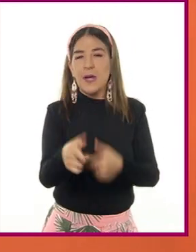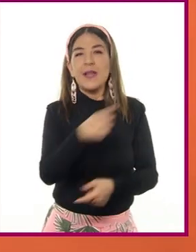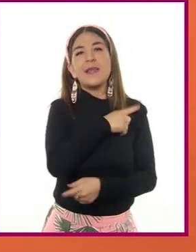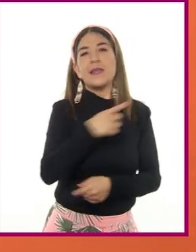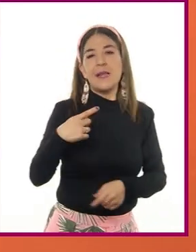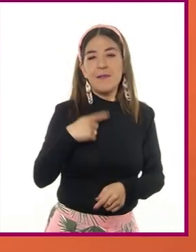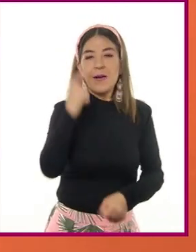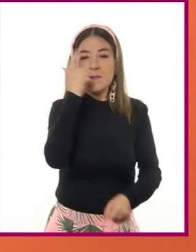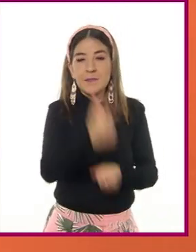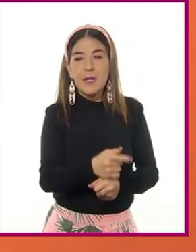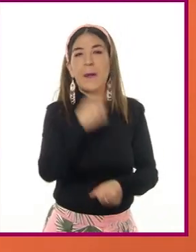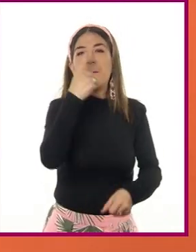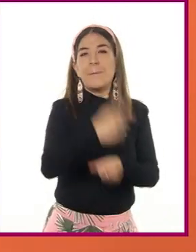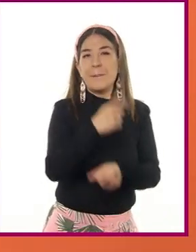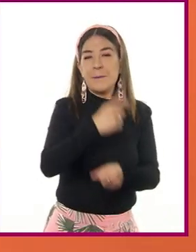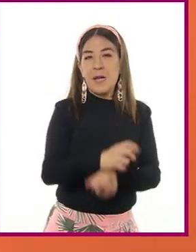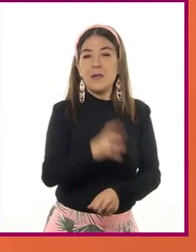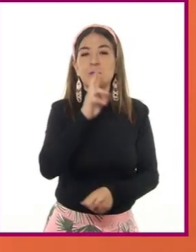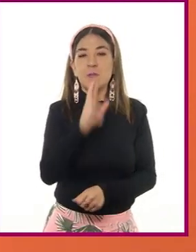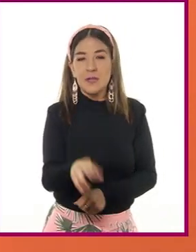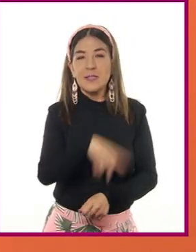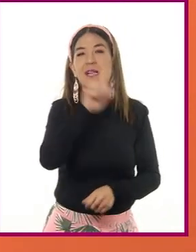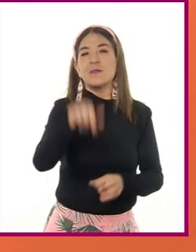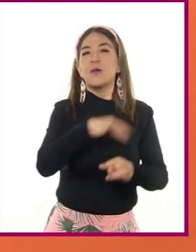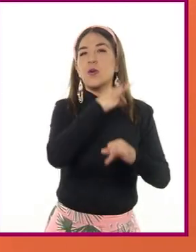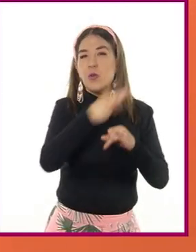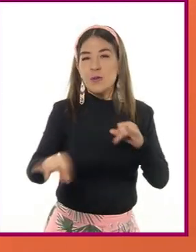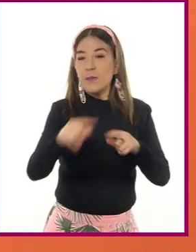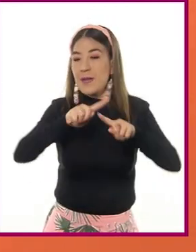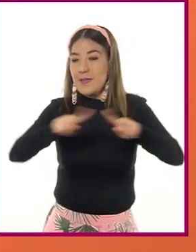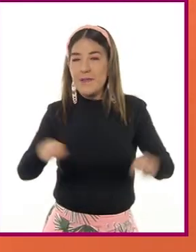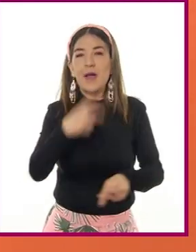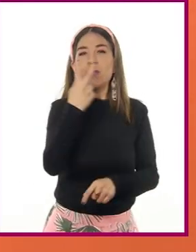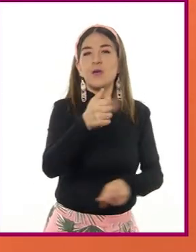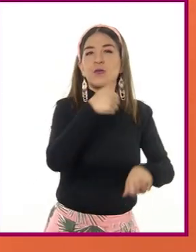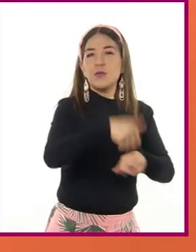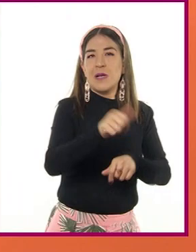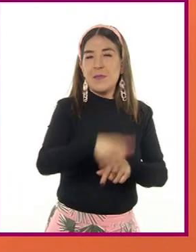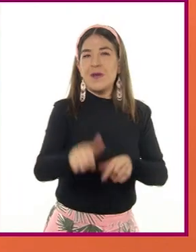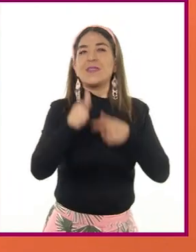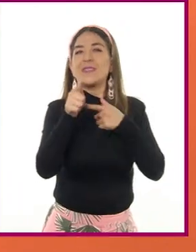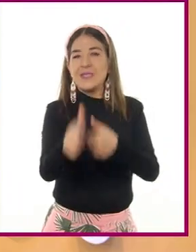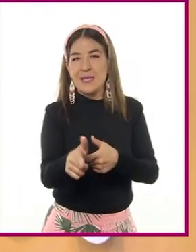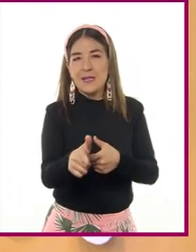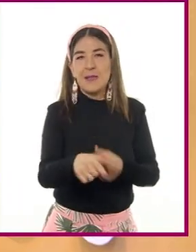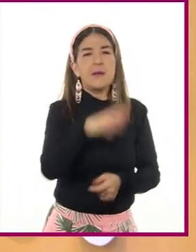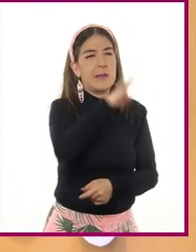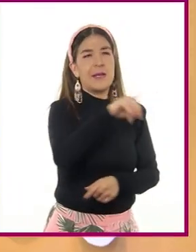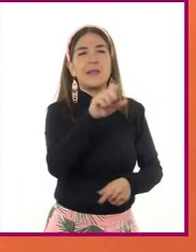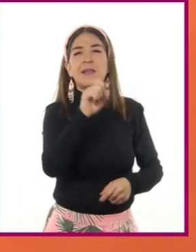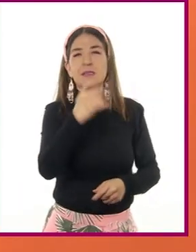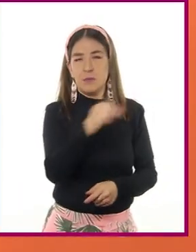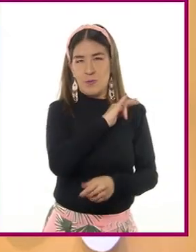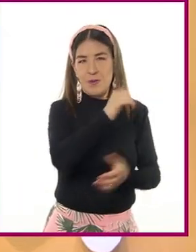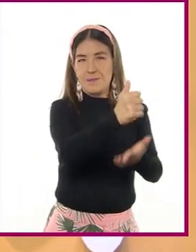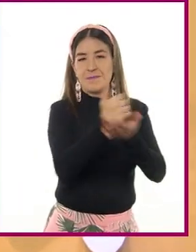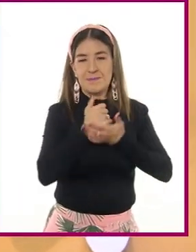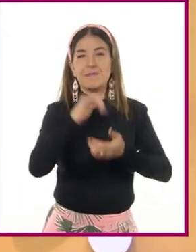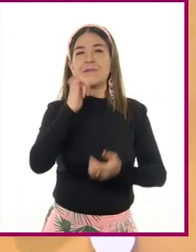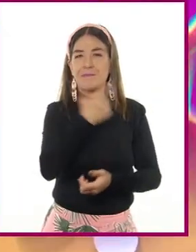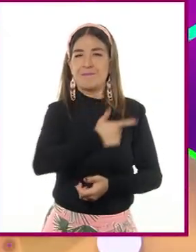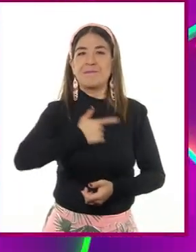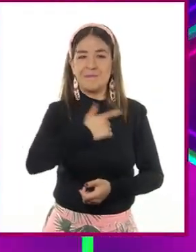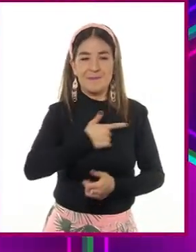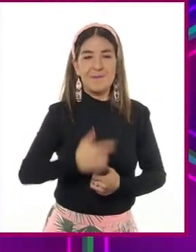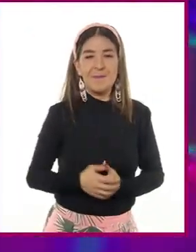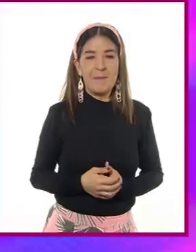debemos encontrar el primer término y la diferencia entre dos términos consecutivos. Leslie, ¿puedes ayudarme? Con gusto,